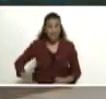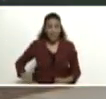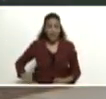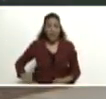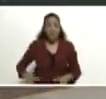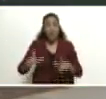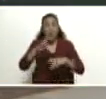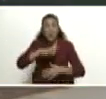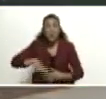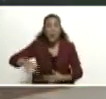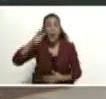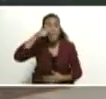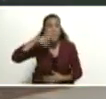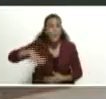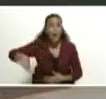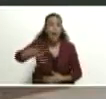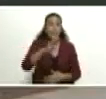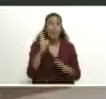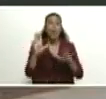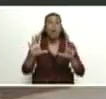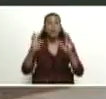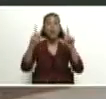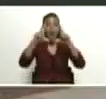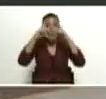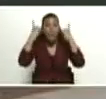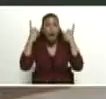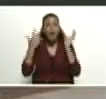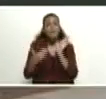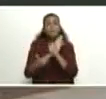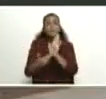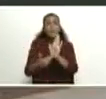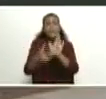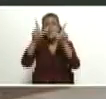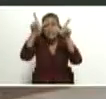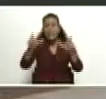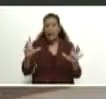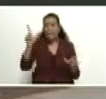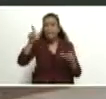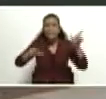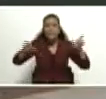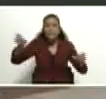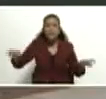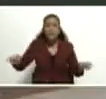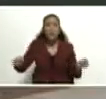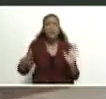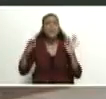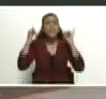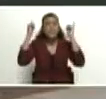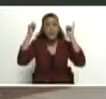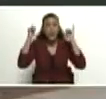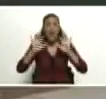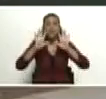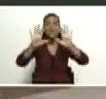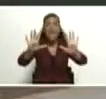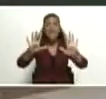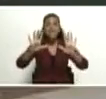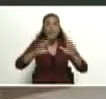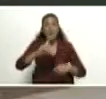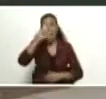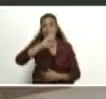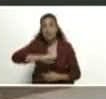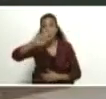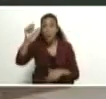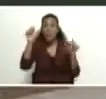tiene nuestro pueblo, que prioriza siempre al ser humano. Y mire qué manera, presidente, de poder celebrar este 10º aniversario